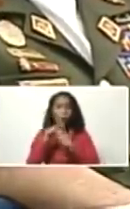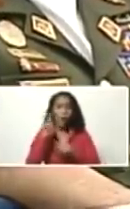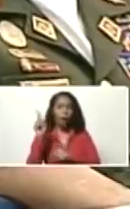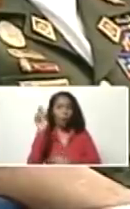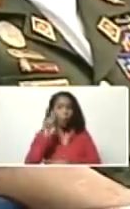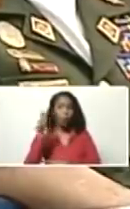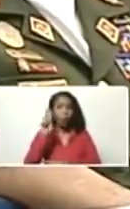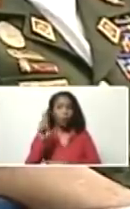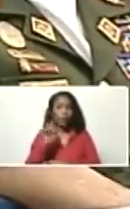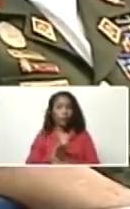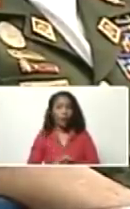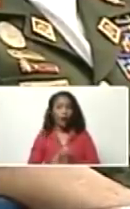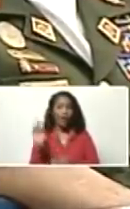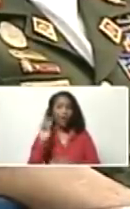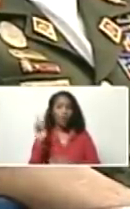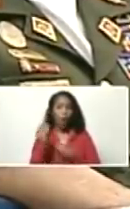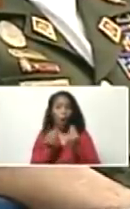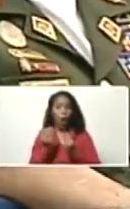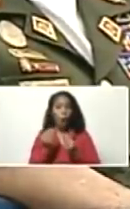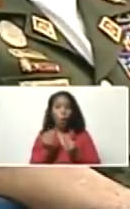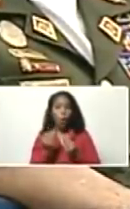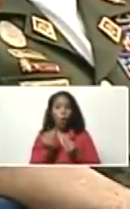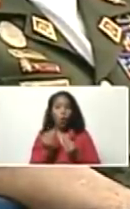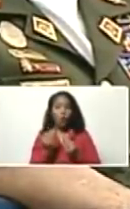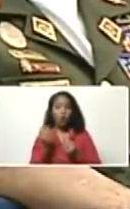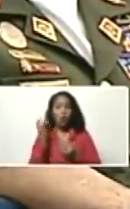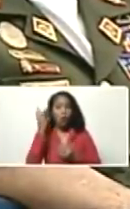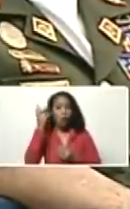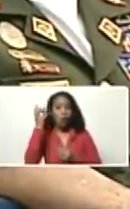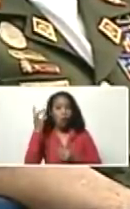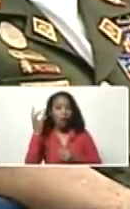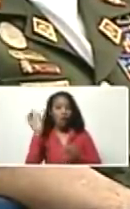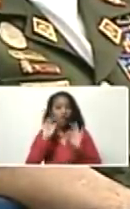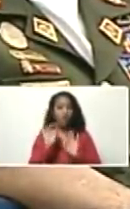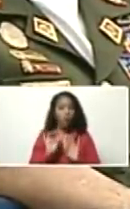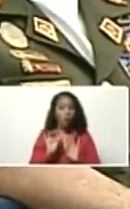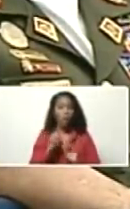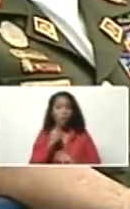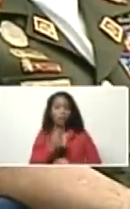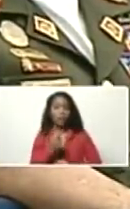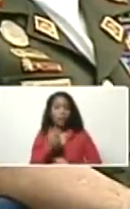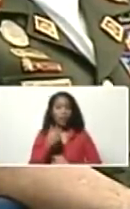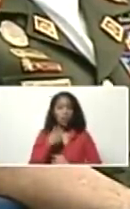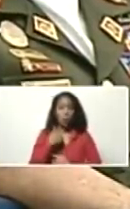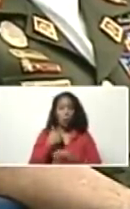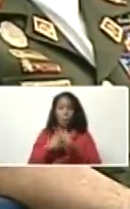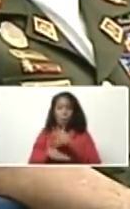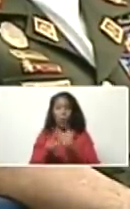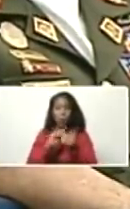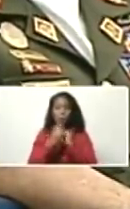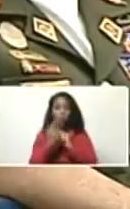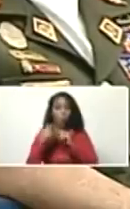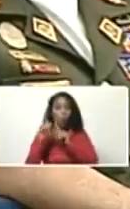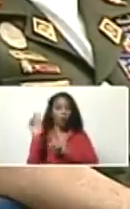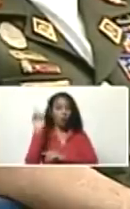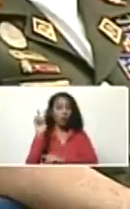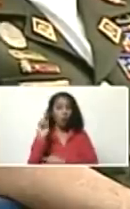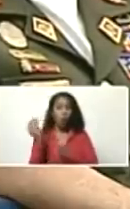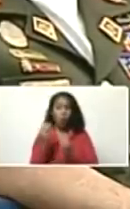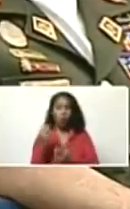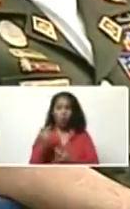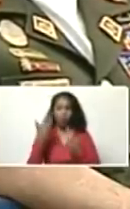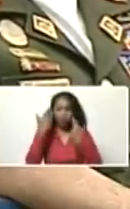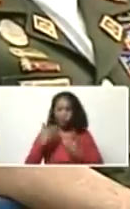usar a Venezuela como una comidilla, como una especie de comodín, de decir que vamos a convertirnos en otra Venezuela, como que si no